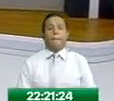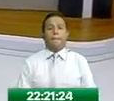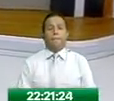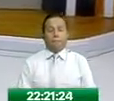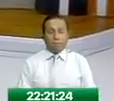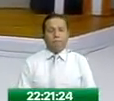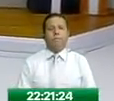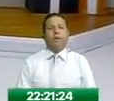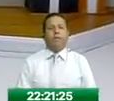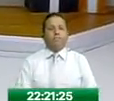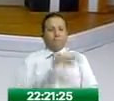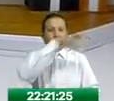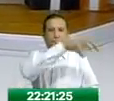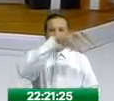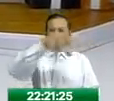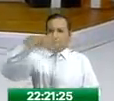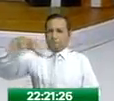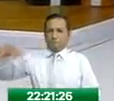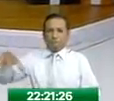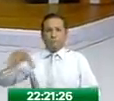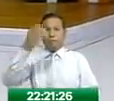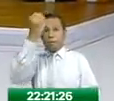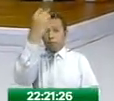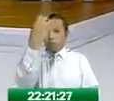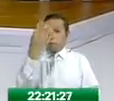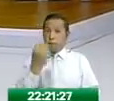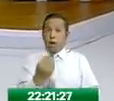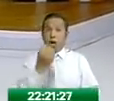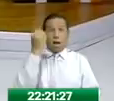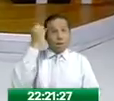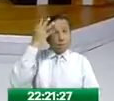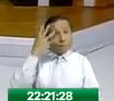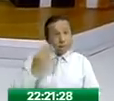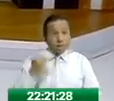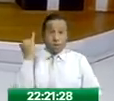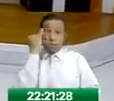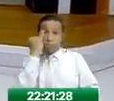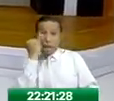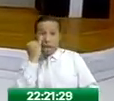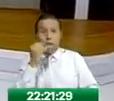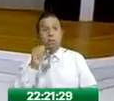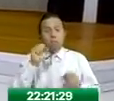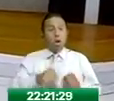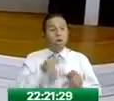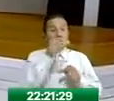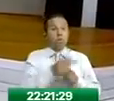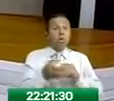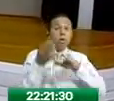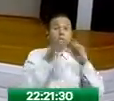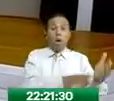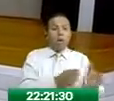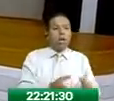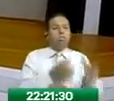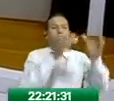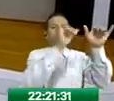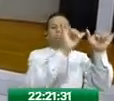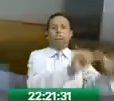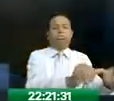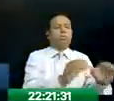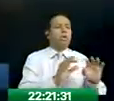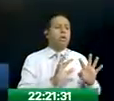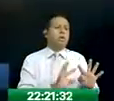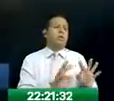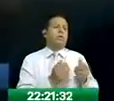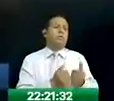En cantones con semáforo amarillo y verde están permitidos los velatorios con un aforo máximo de 25 personas. Son las 22 horas